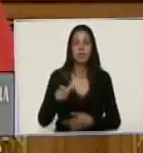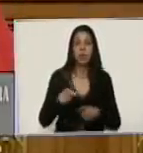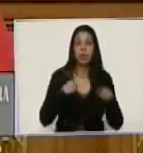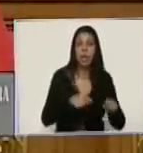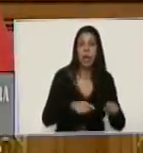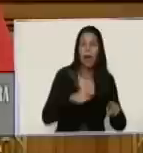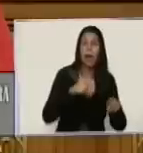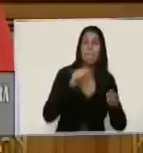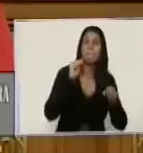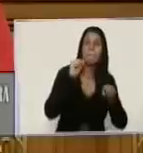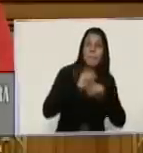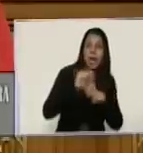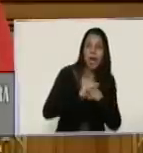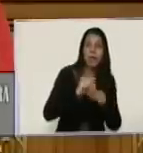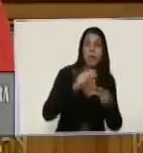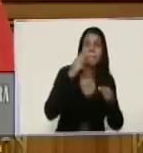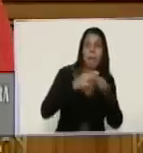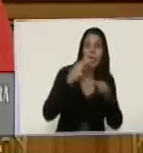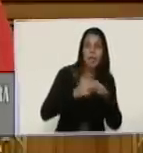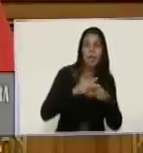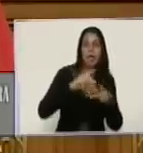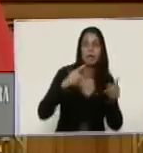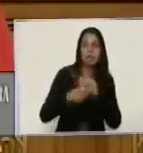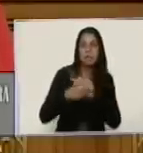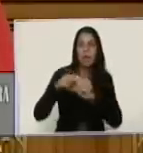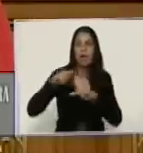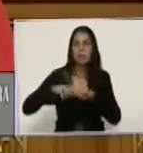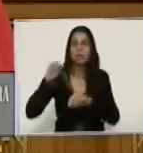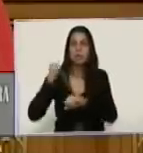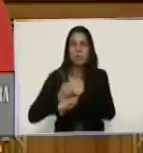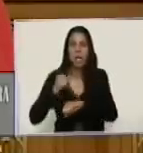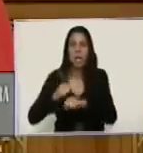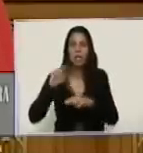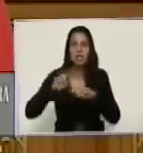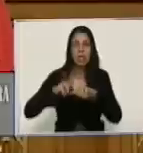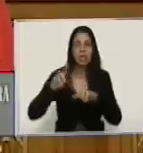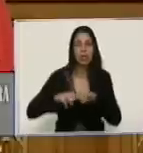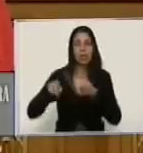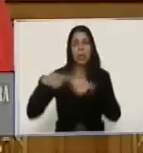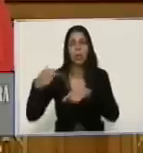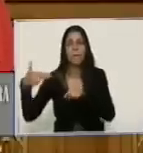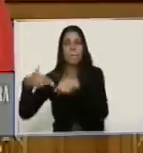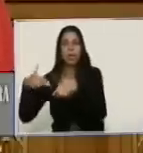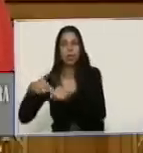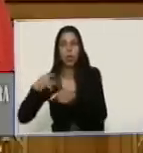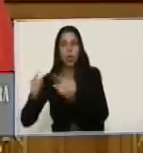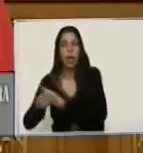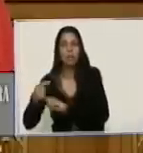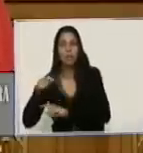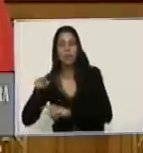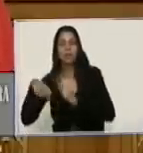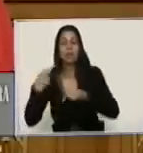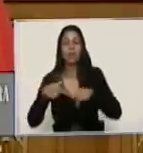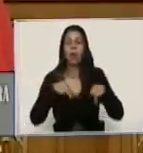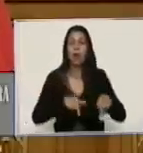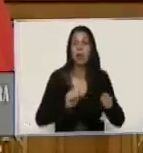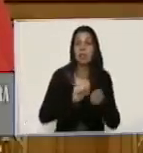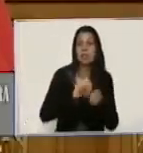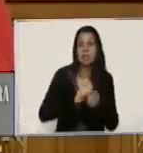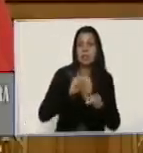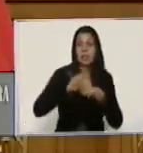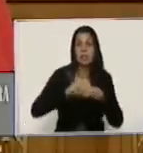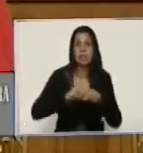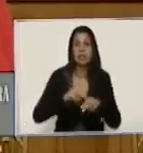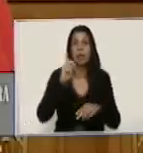carbón, y después de carbón a petróleo. Al final de la era del carbón, el mundo tenía 1.000 millones